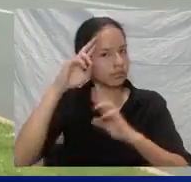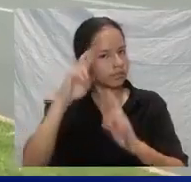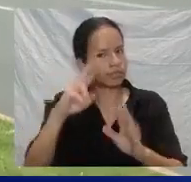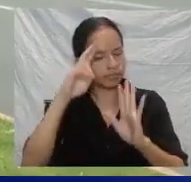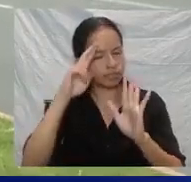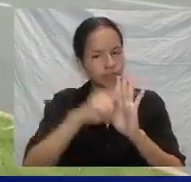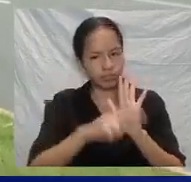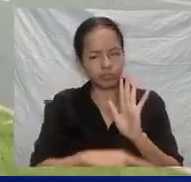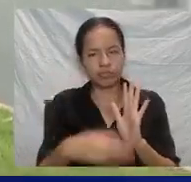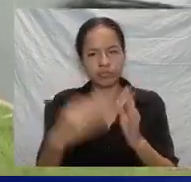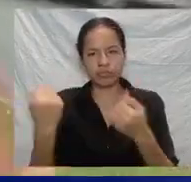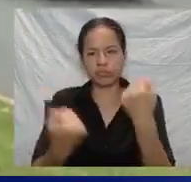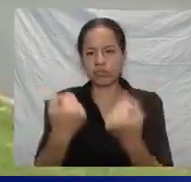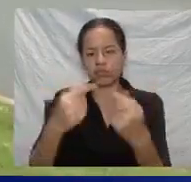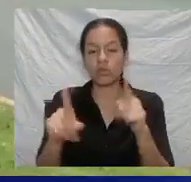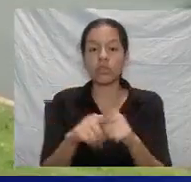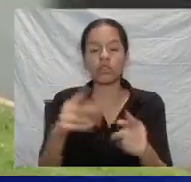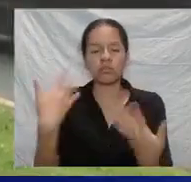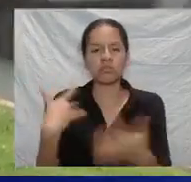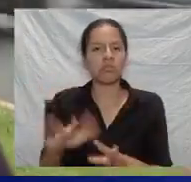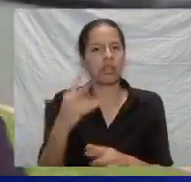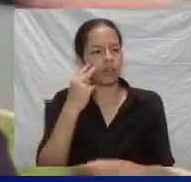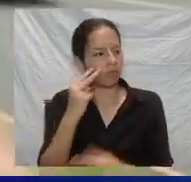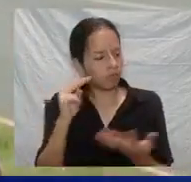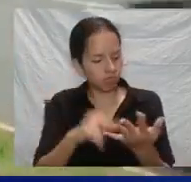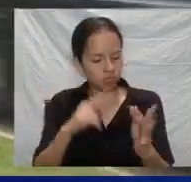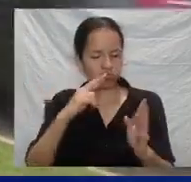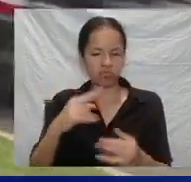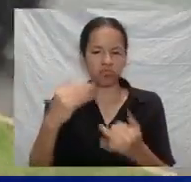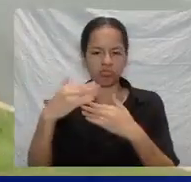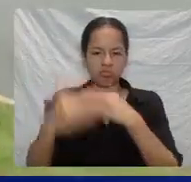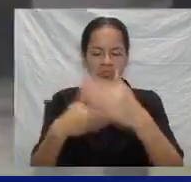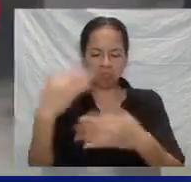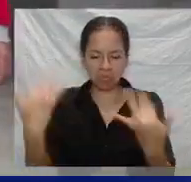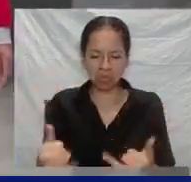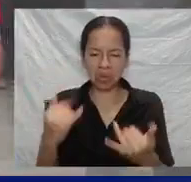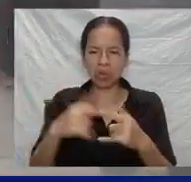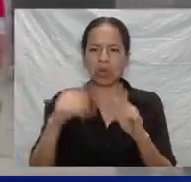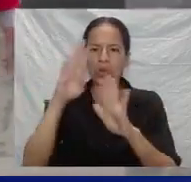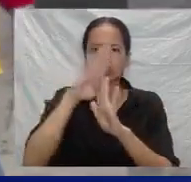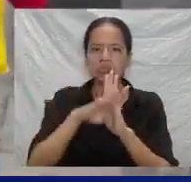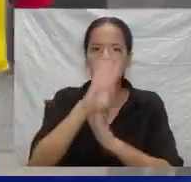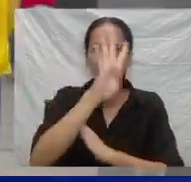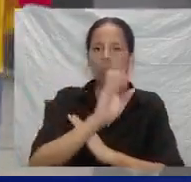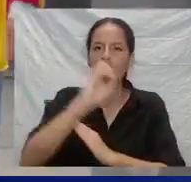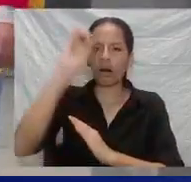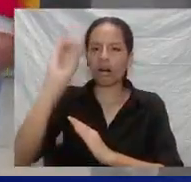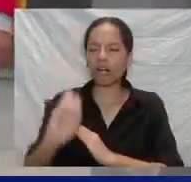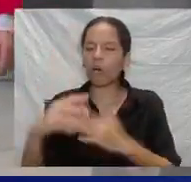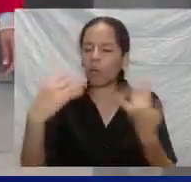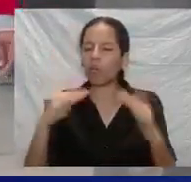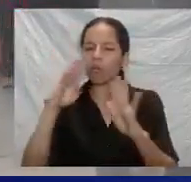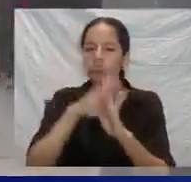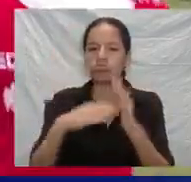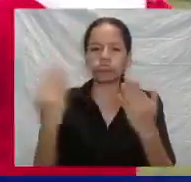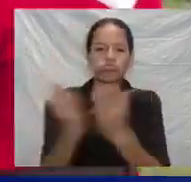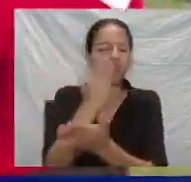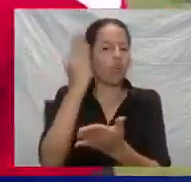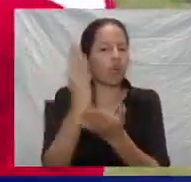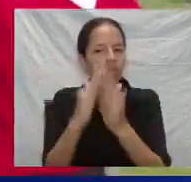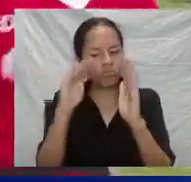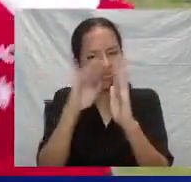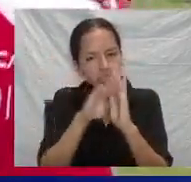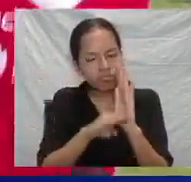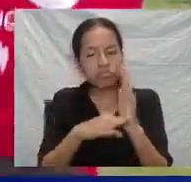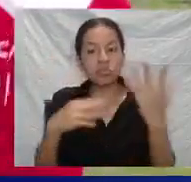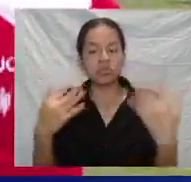60 por ciento de reducciones en algunos en algunas zonas de intervenciones el trabajo de los fantásticos viales se realiza todo el